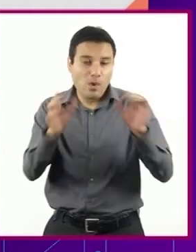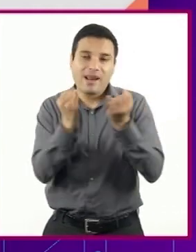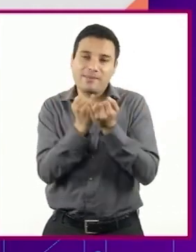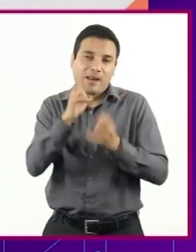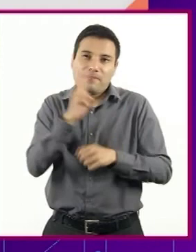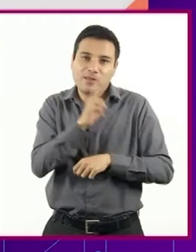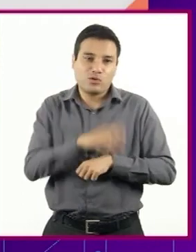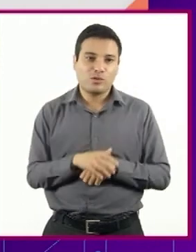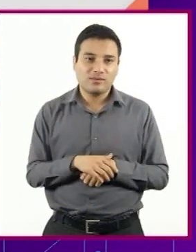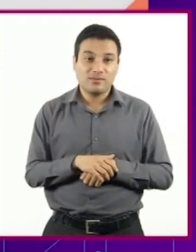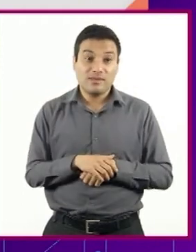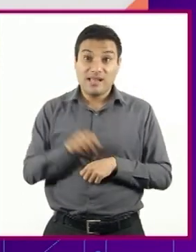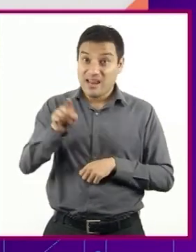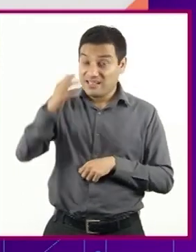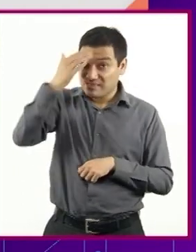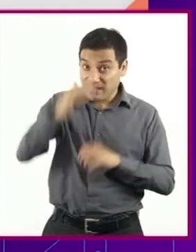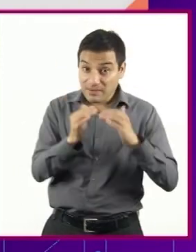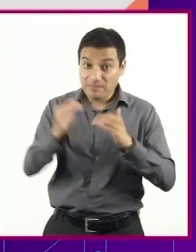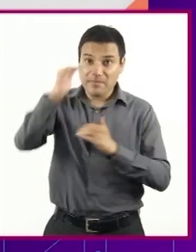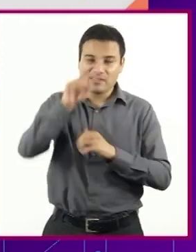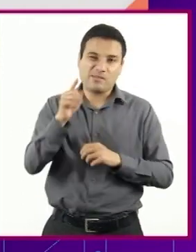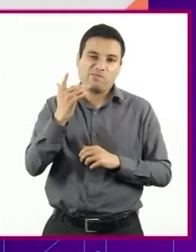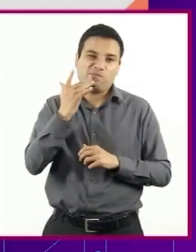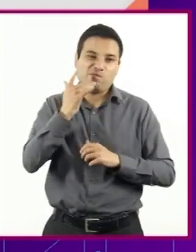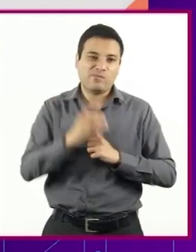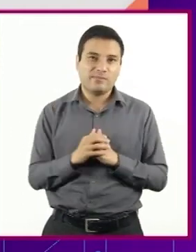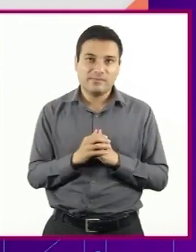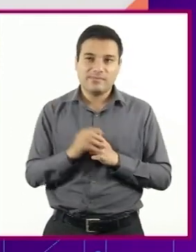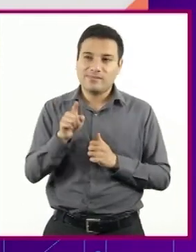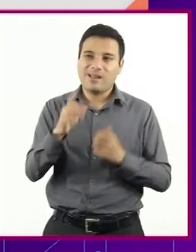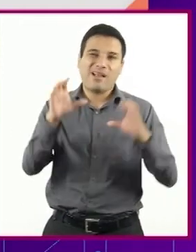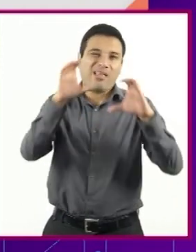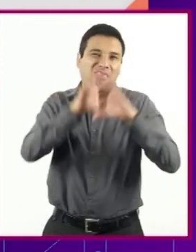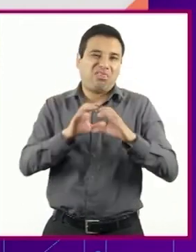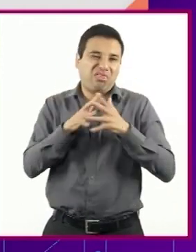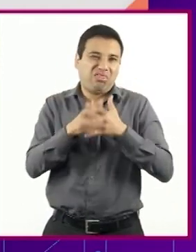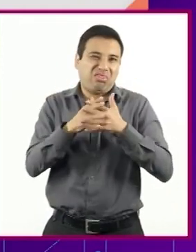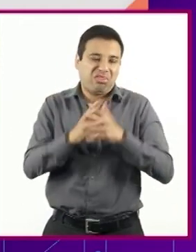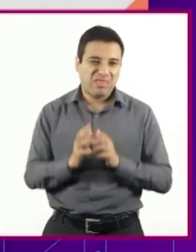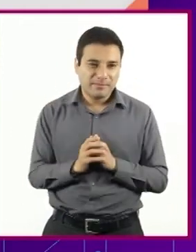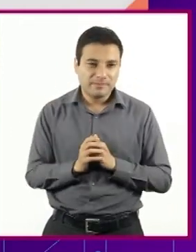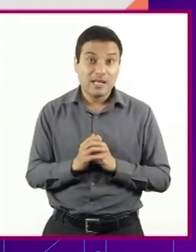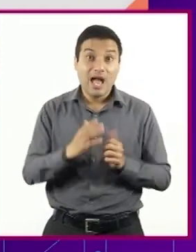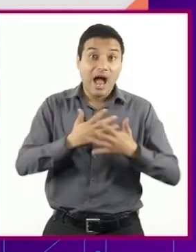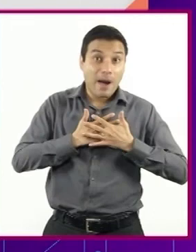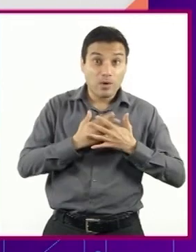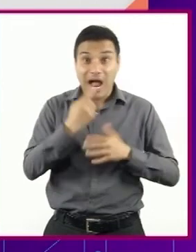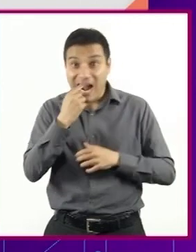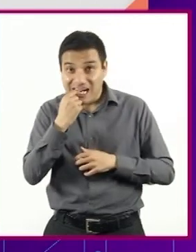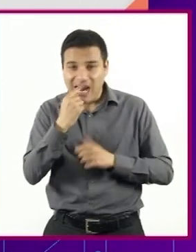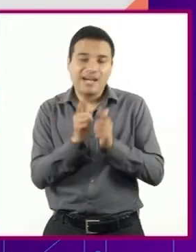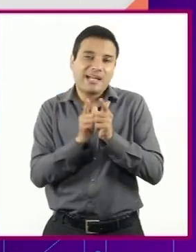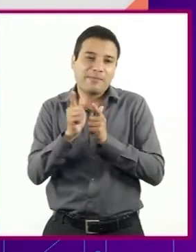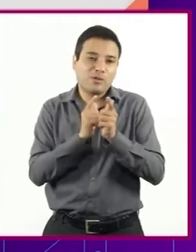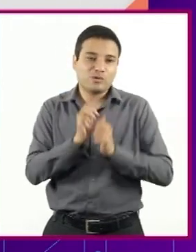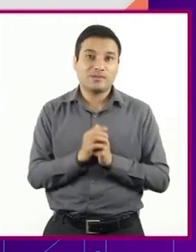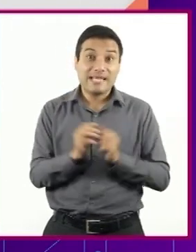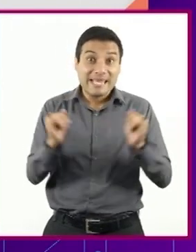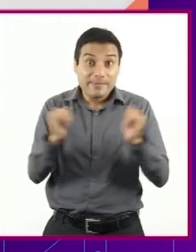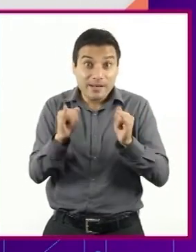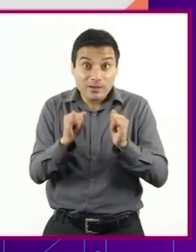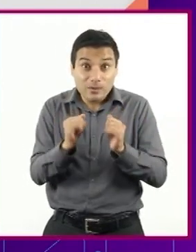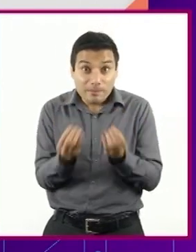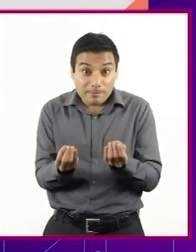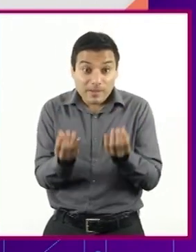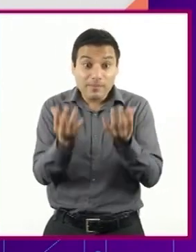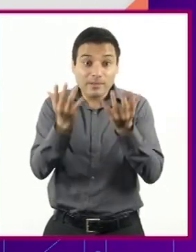sabe menos, presume. Sin ton ni son. El amor y los celos son hermanos gemelos. Cuando el invierno